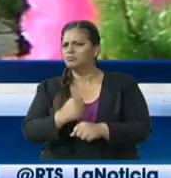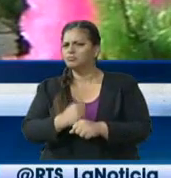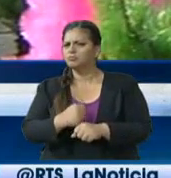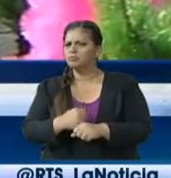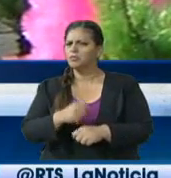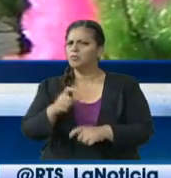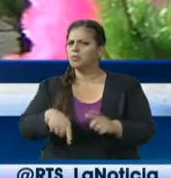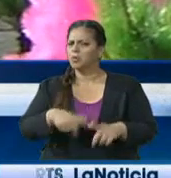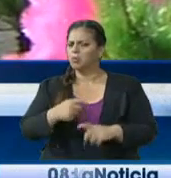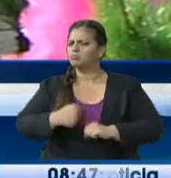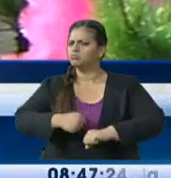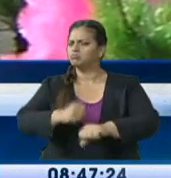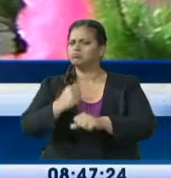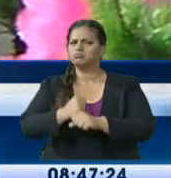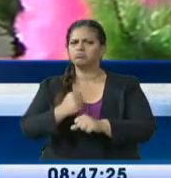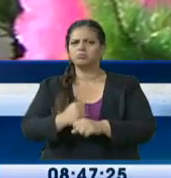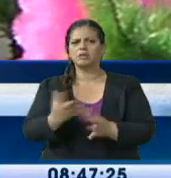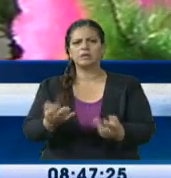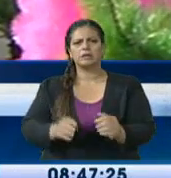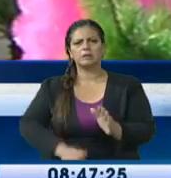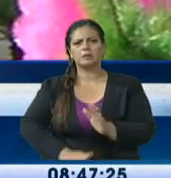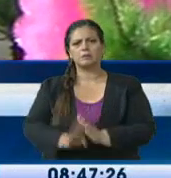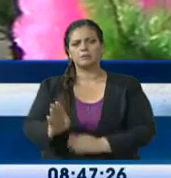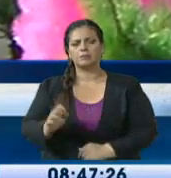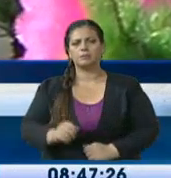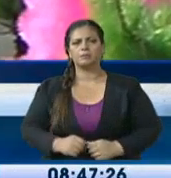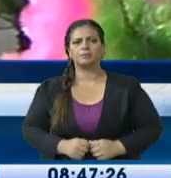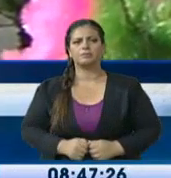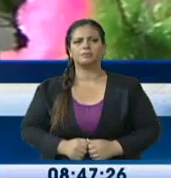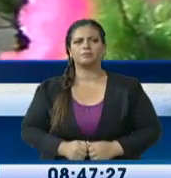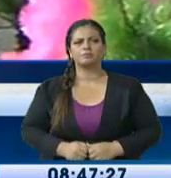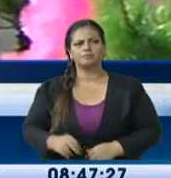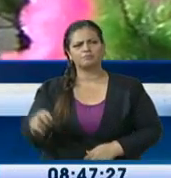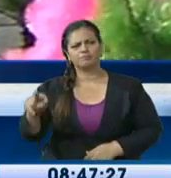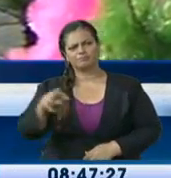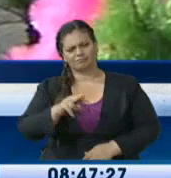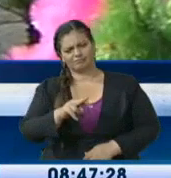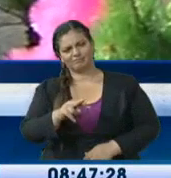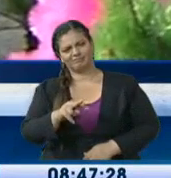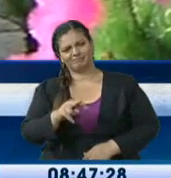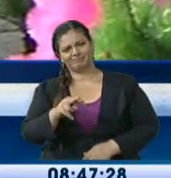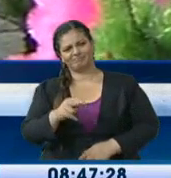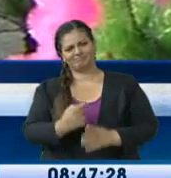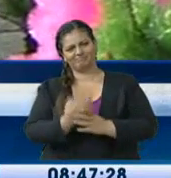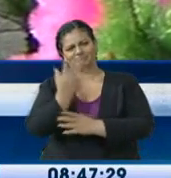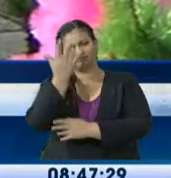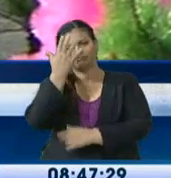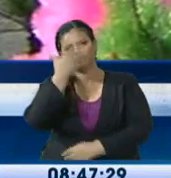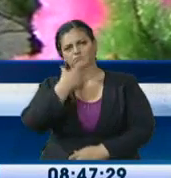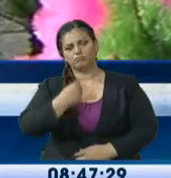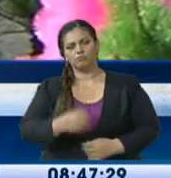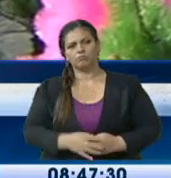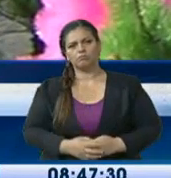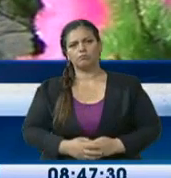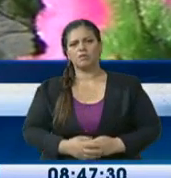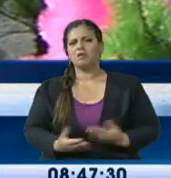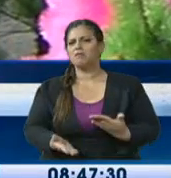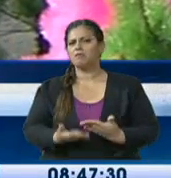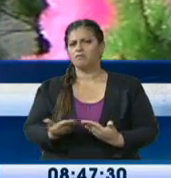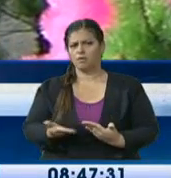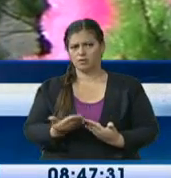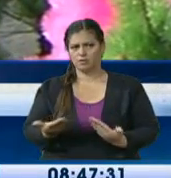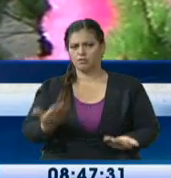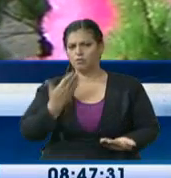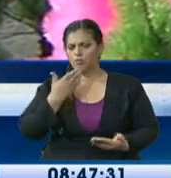adelante. Así es, Enrique. Sí, coincido contigo, muy lindo ese árbol, fuera de lo común. Y es muy fácil llegar a esa feria porque uno pasa por la